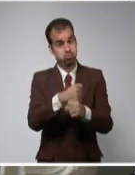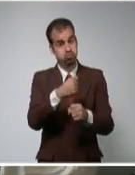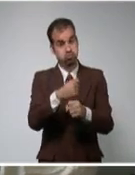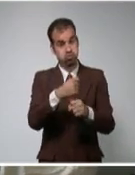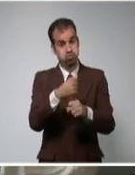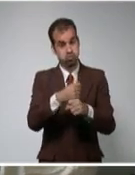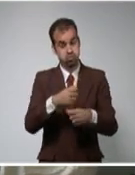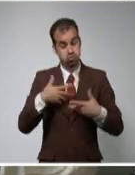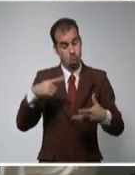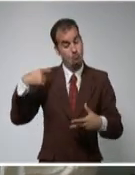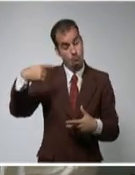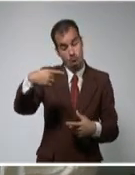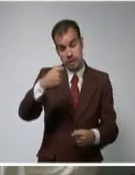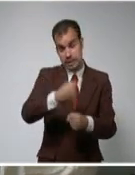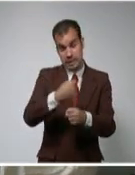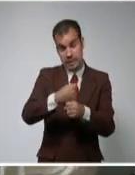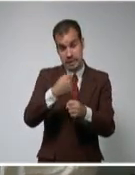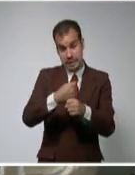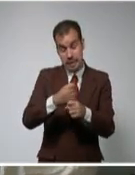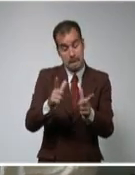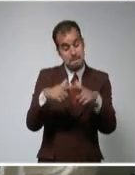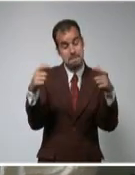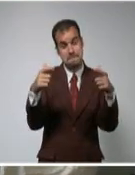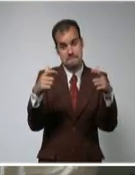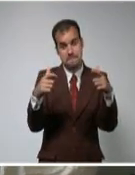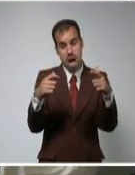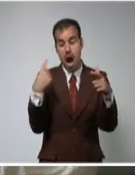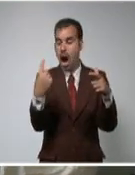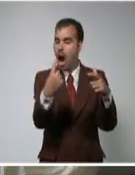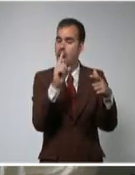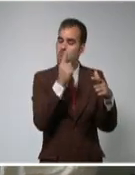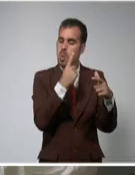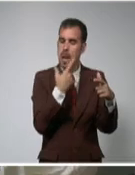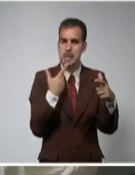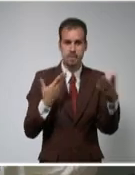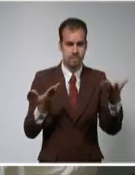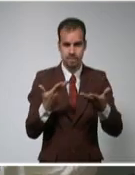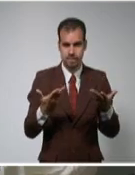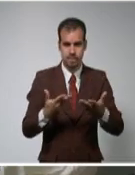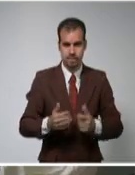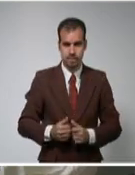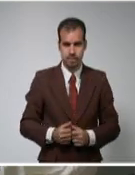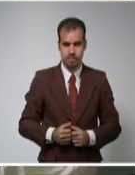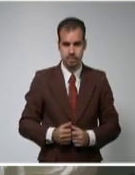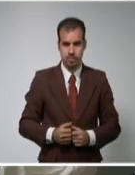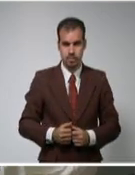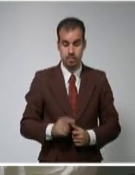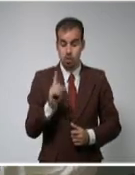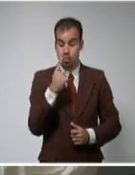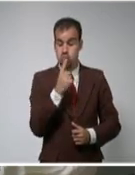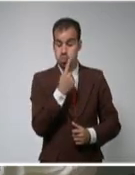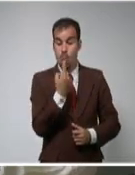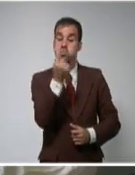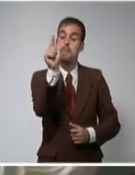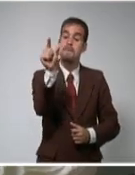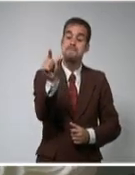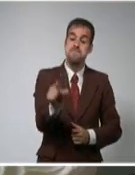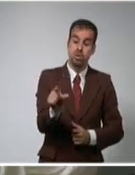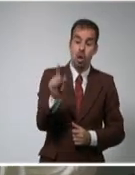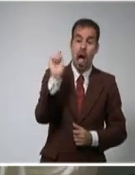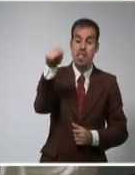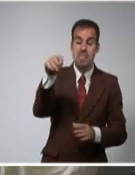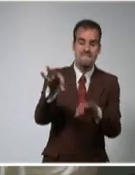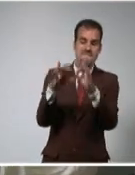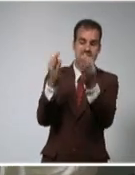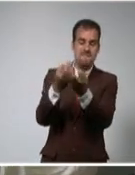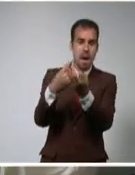sus días a la precisión que conlleva cada pcr porque detrás de cada muestra hay un paciente una familia y un